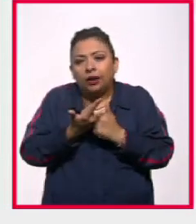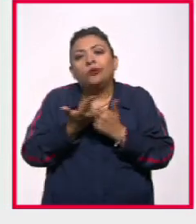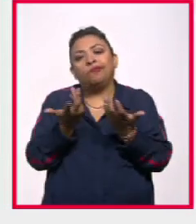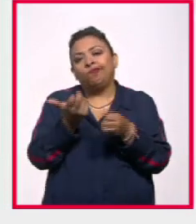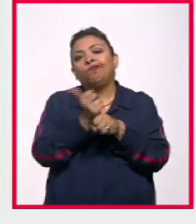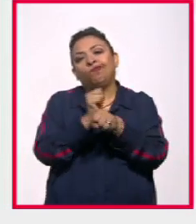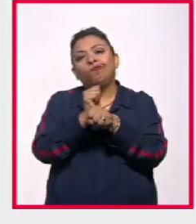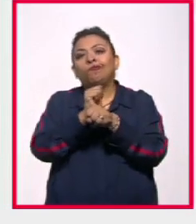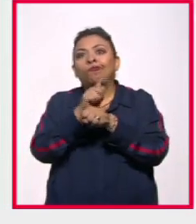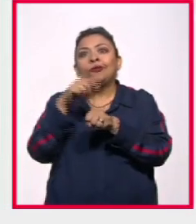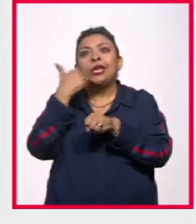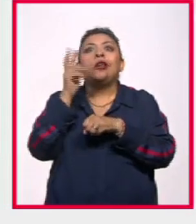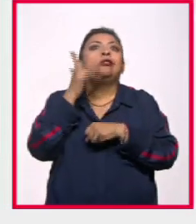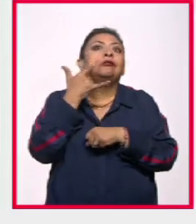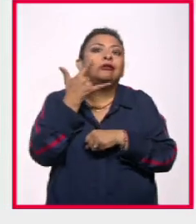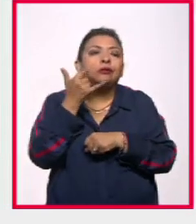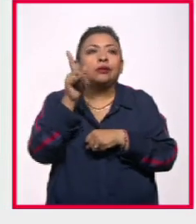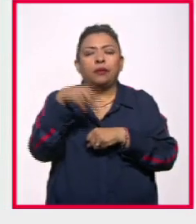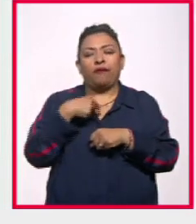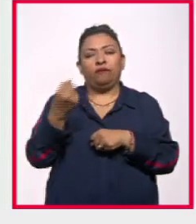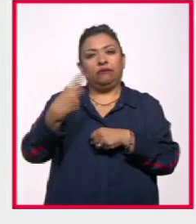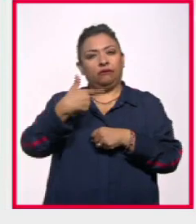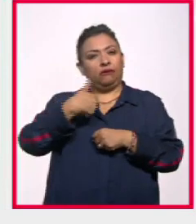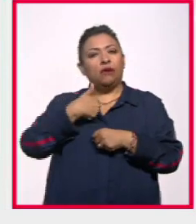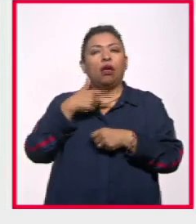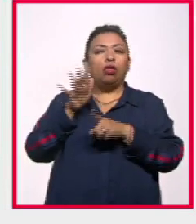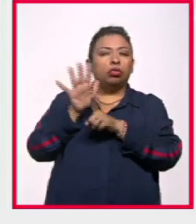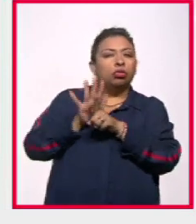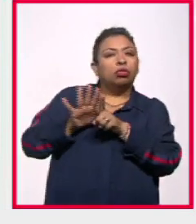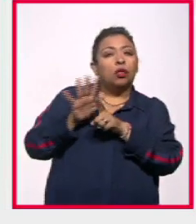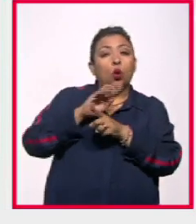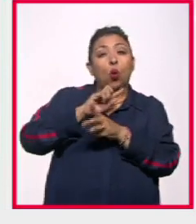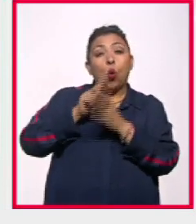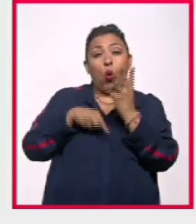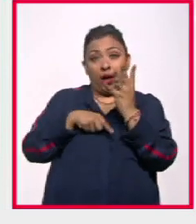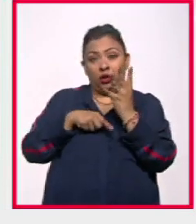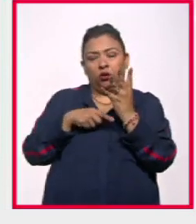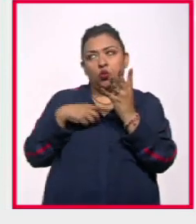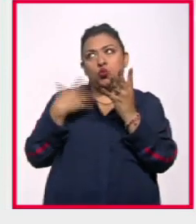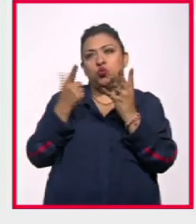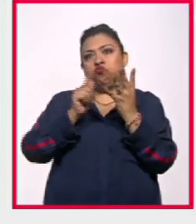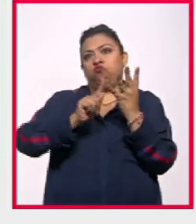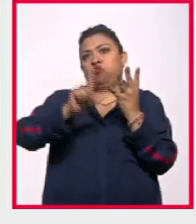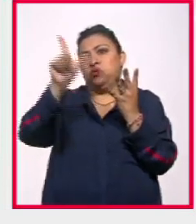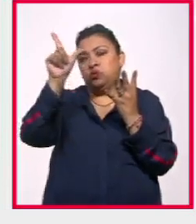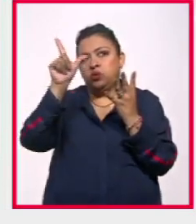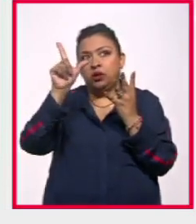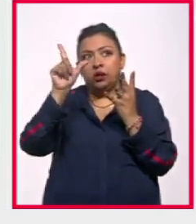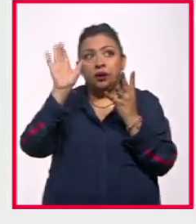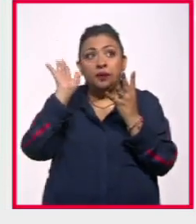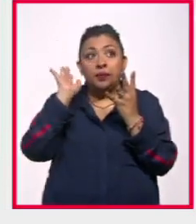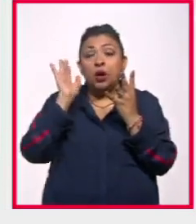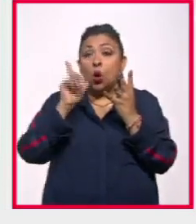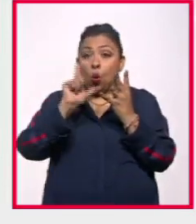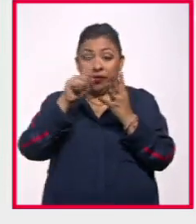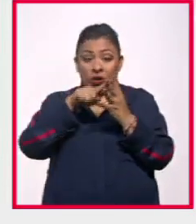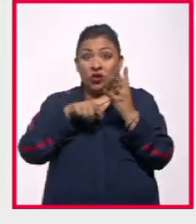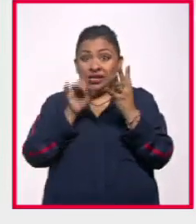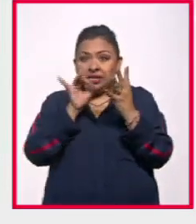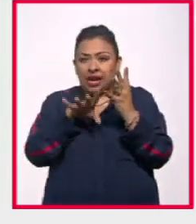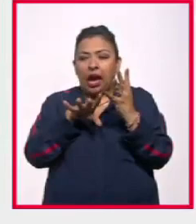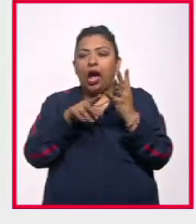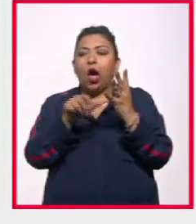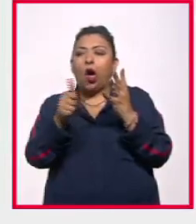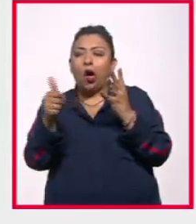ellos. Tuve la suerte de convencer a 4 estrellas, y luego ya cuando tienes a 4, como que ya